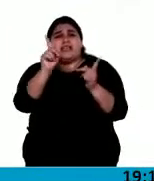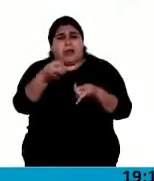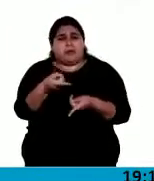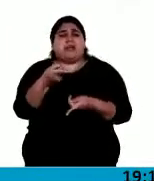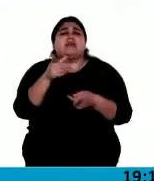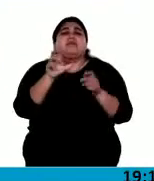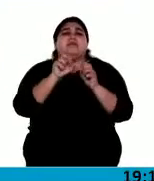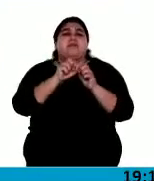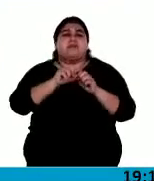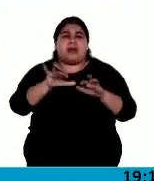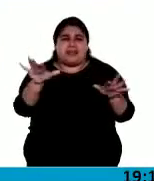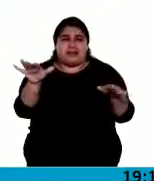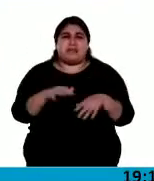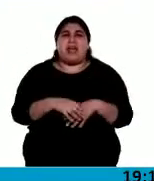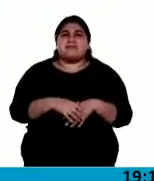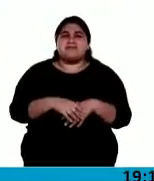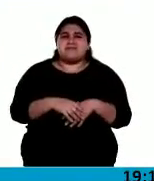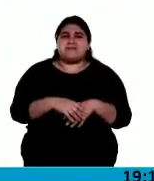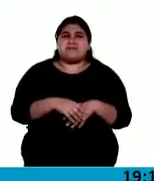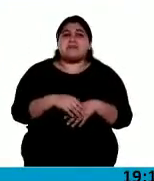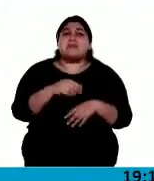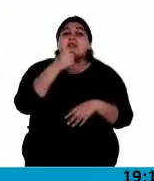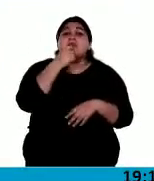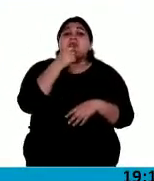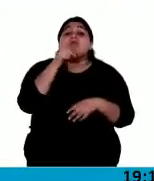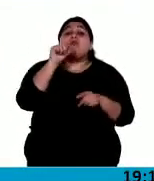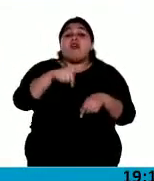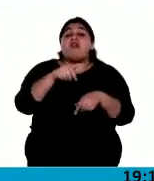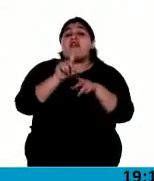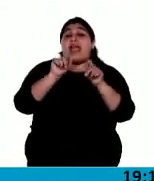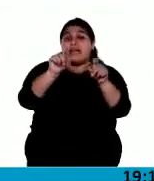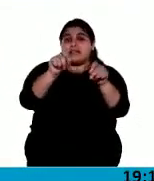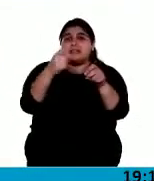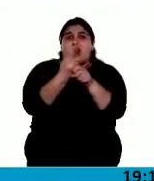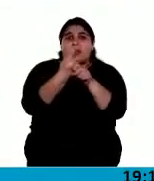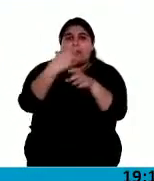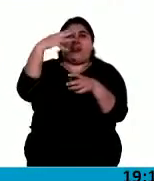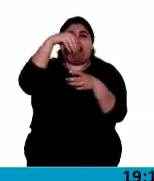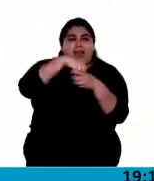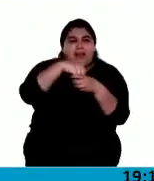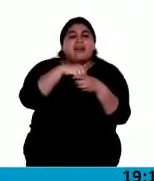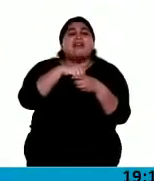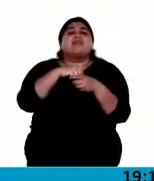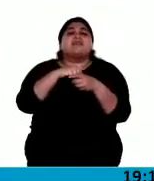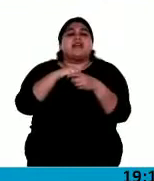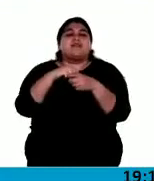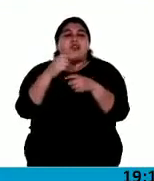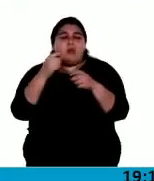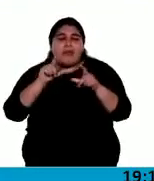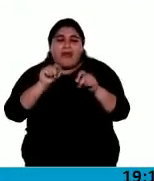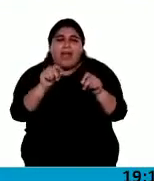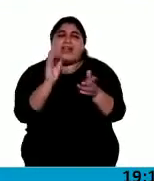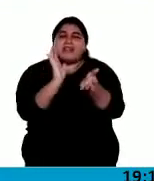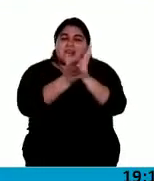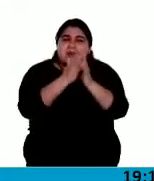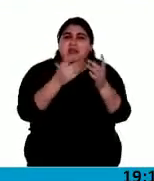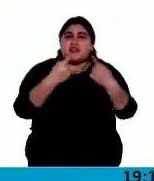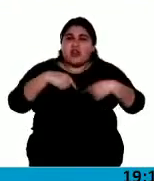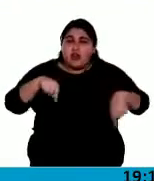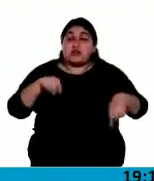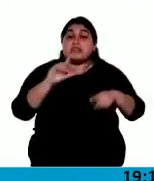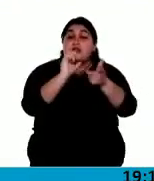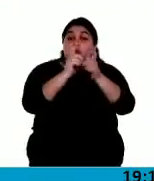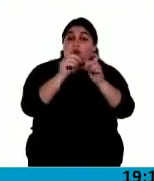hay muchos pacientes un cáncer que no pueden acceder a la radioterapia a la quimioterapia a un turno porque